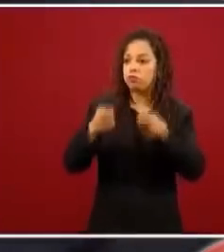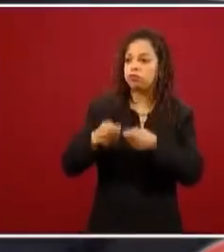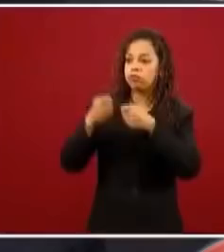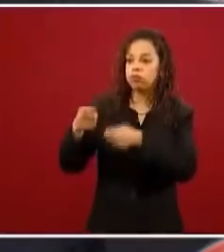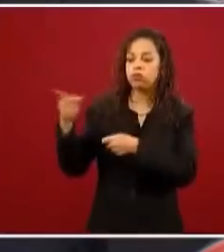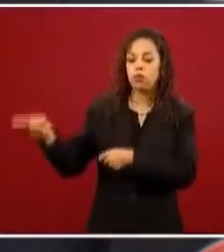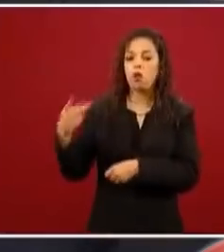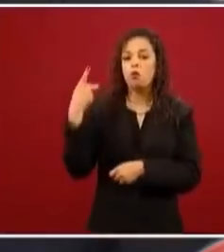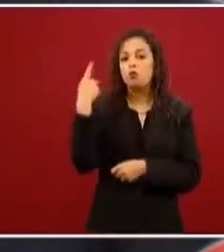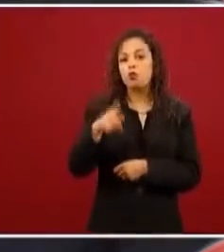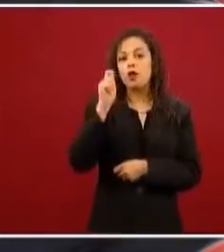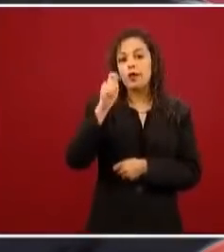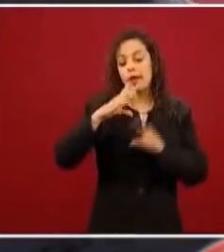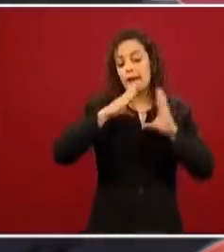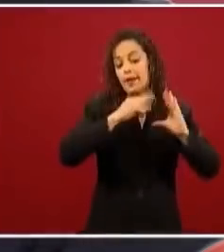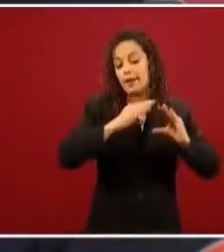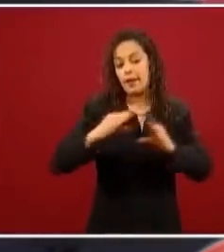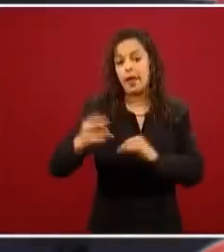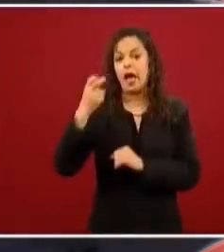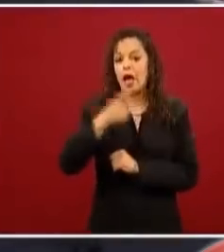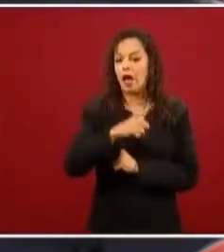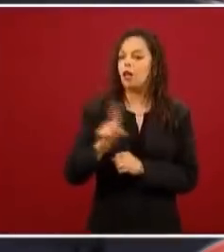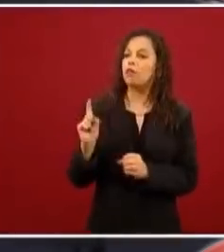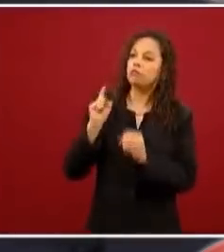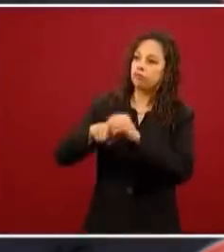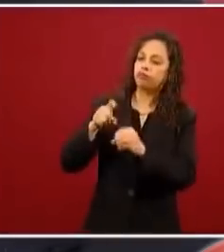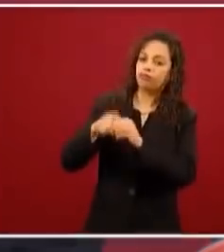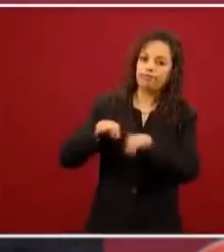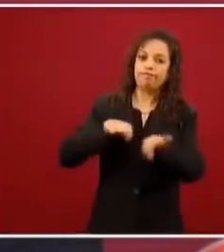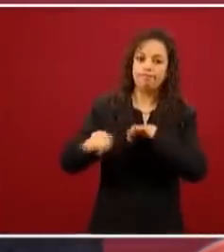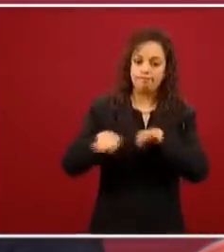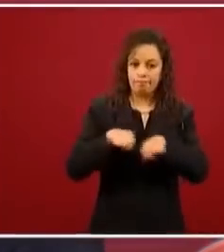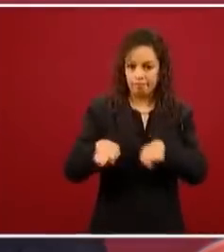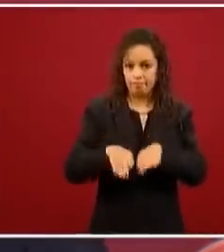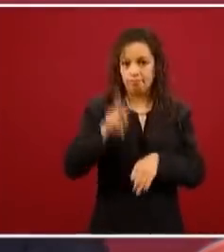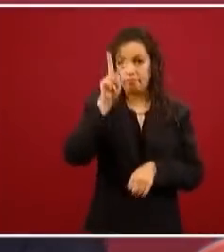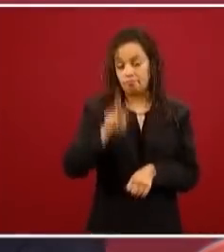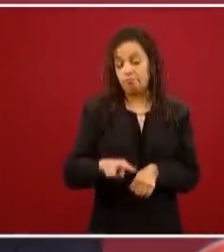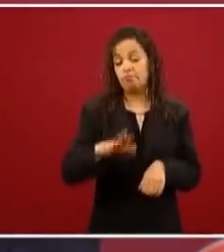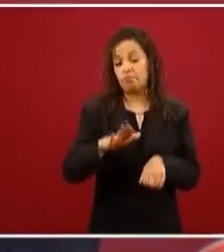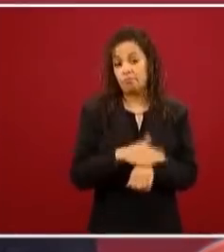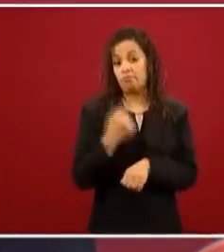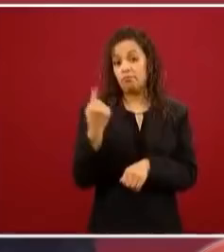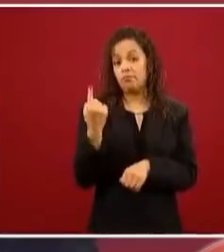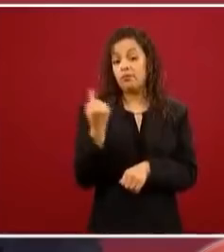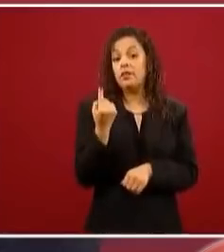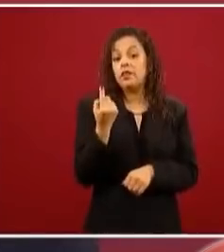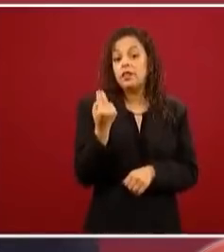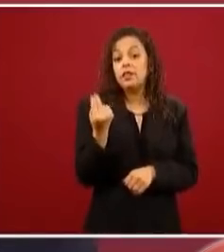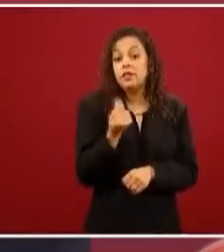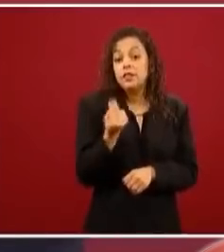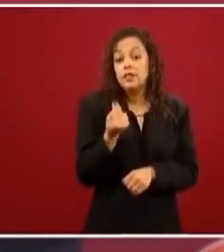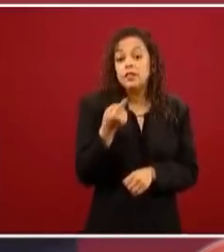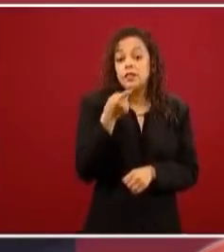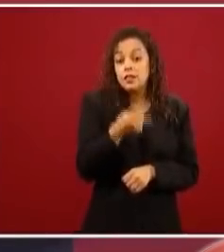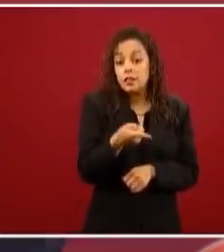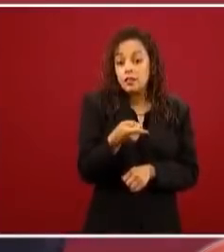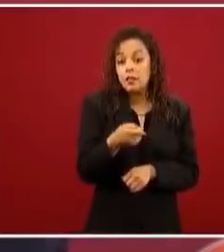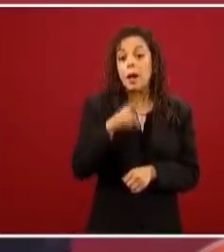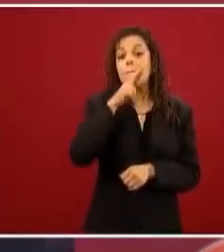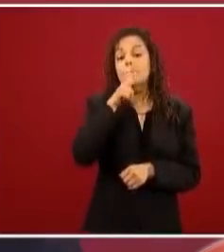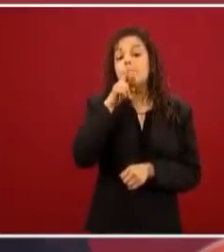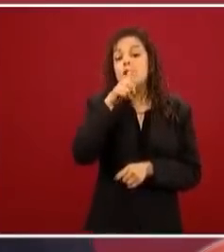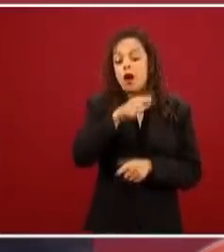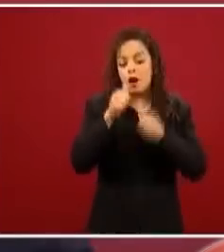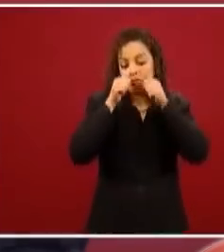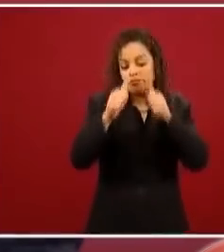estas condiciones laborales que estamos mejorando en gran medida, sí creemos que se tienen